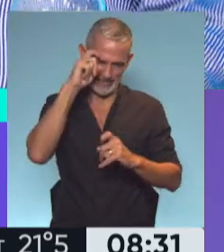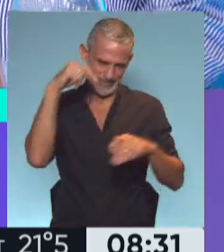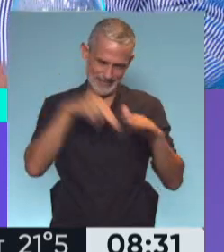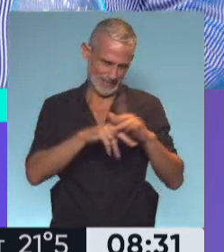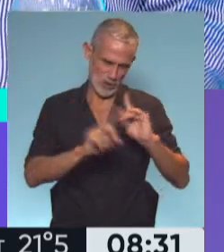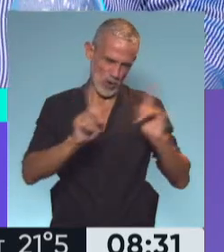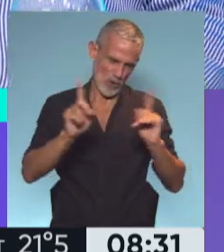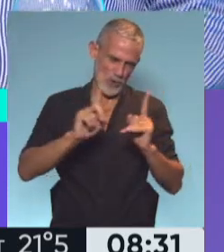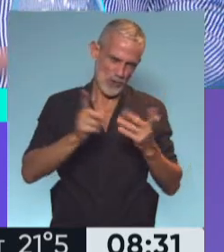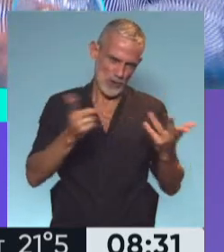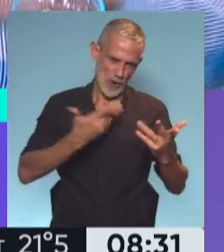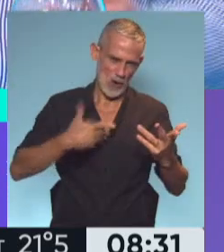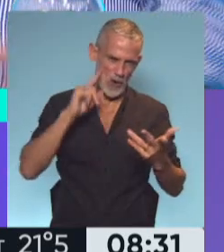internación